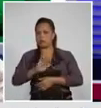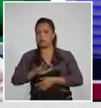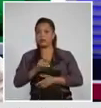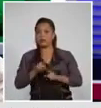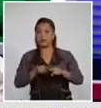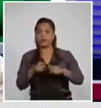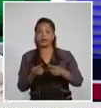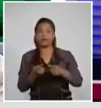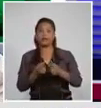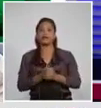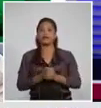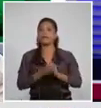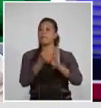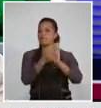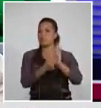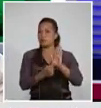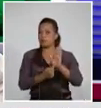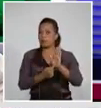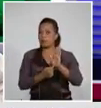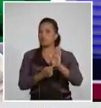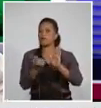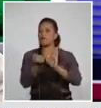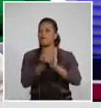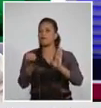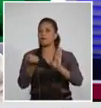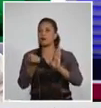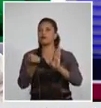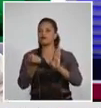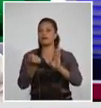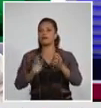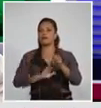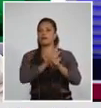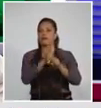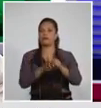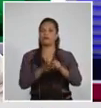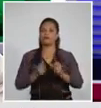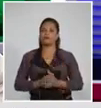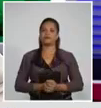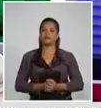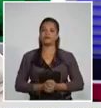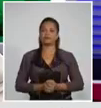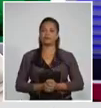el protocolo se confirmaron con COVID-19.